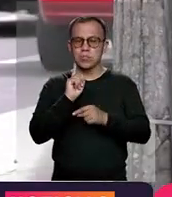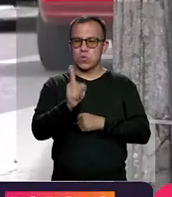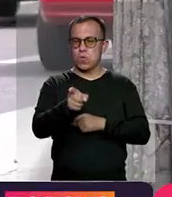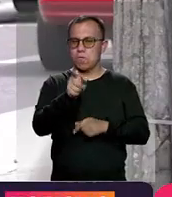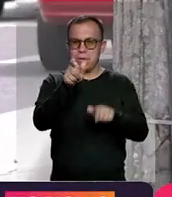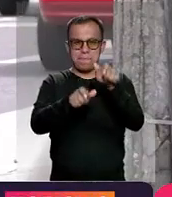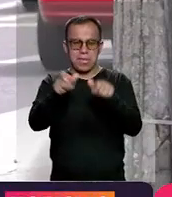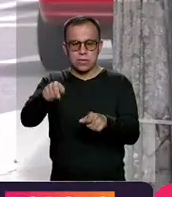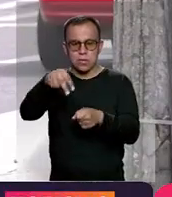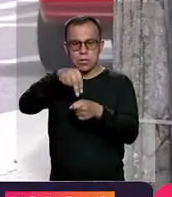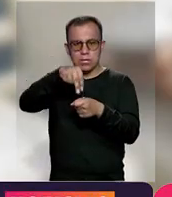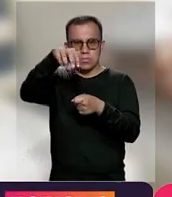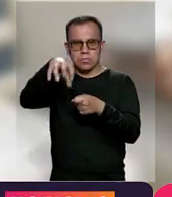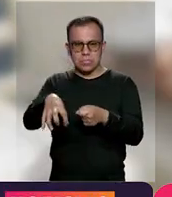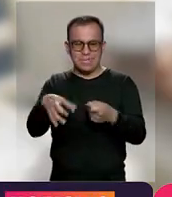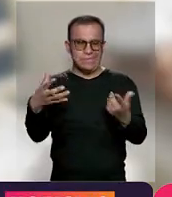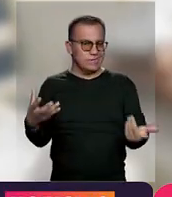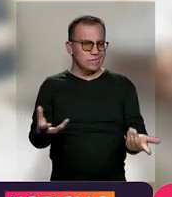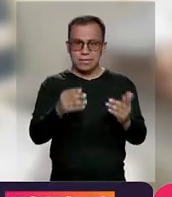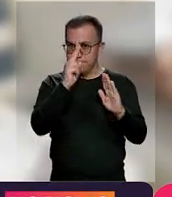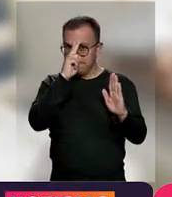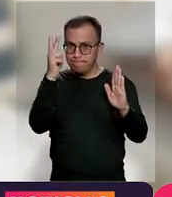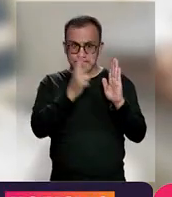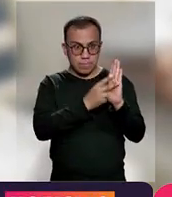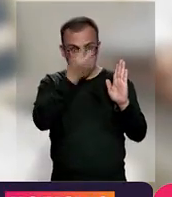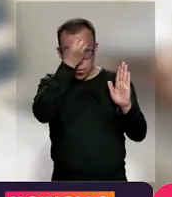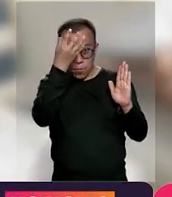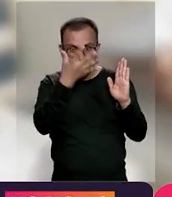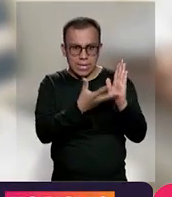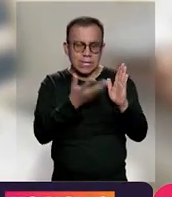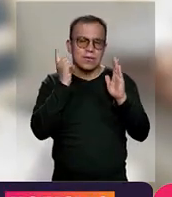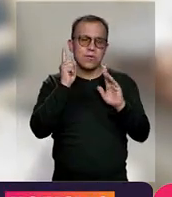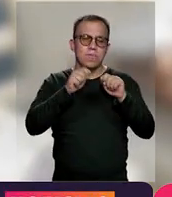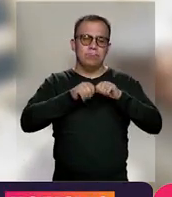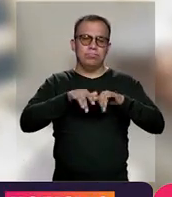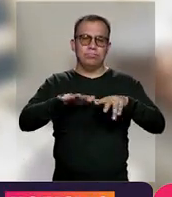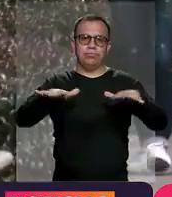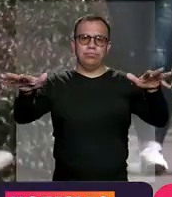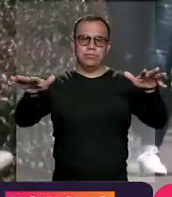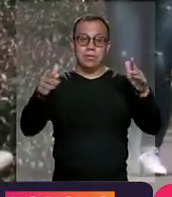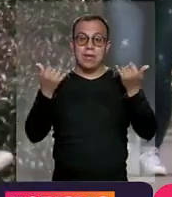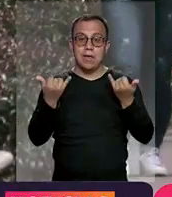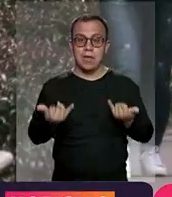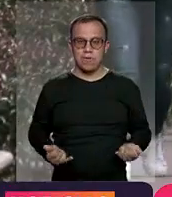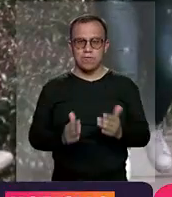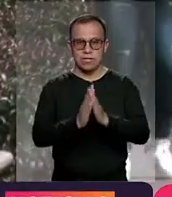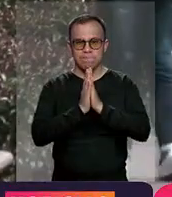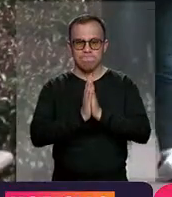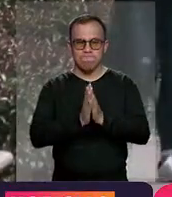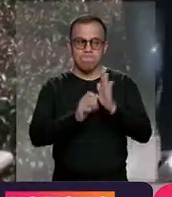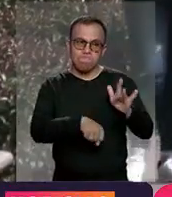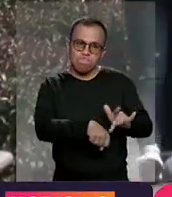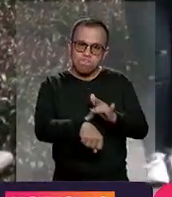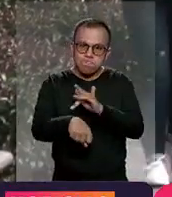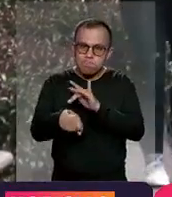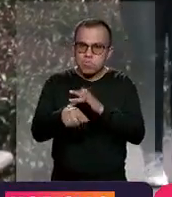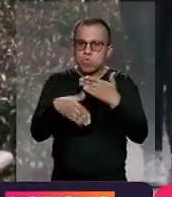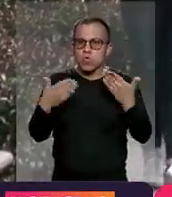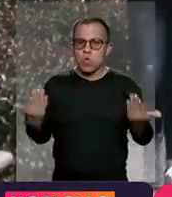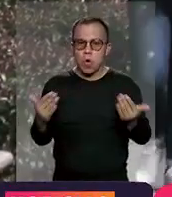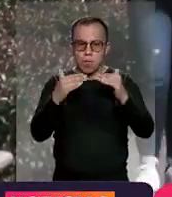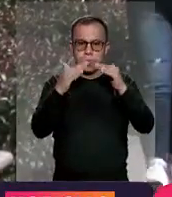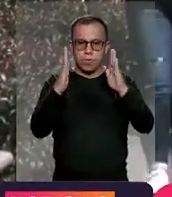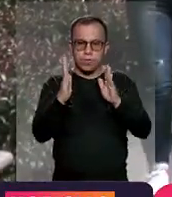de la ciudadanía ha desencadenado un aumento en la propagación del virus. Por eso pide incentivar el confinamiento a